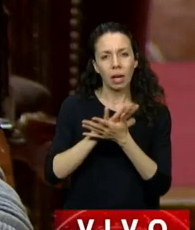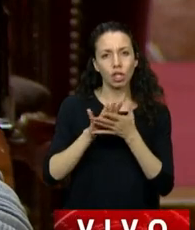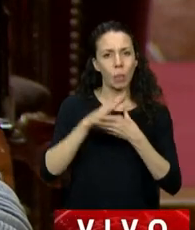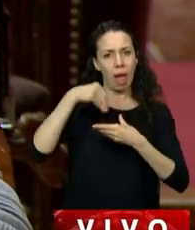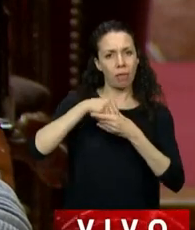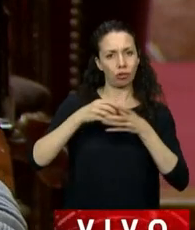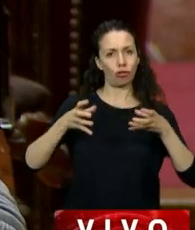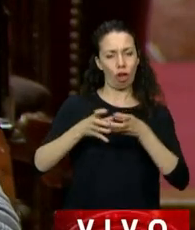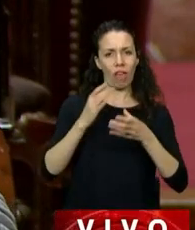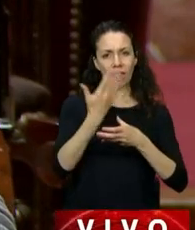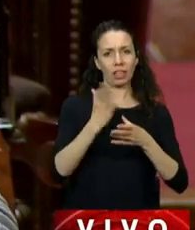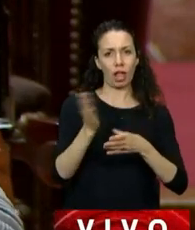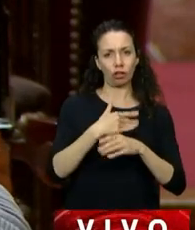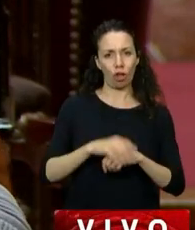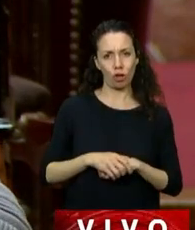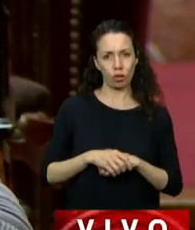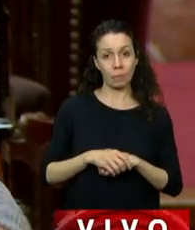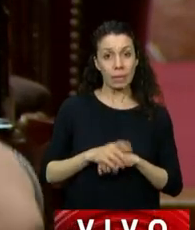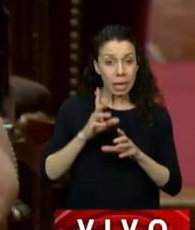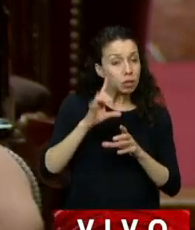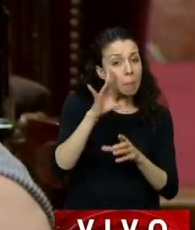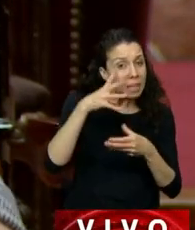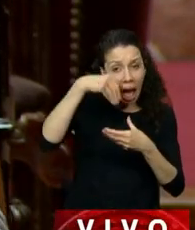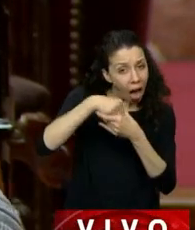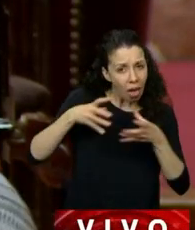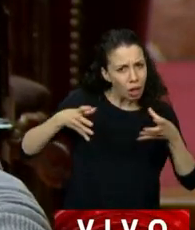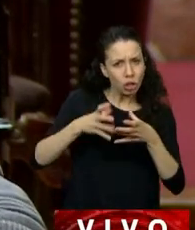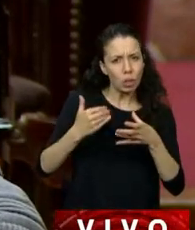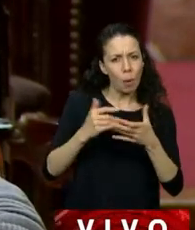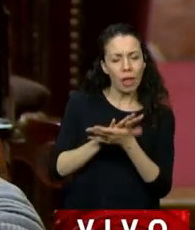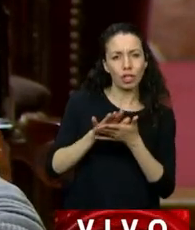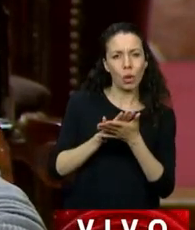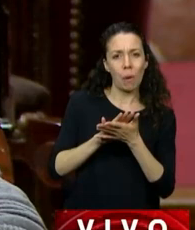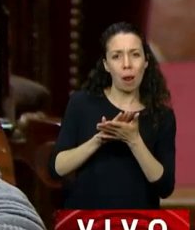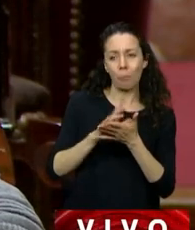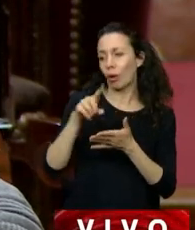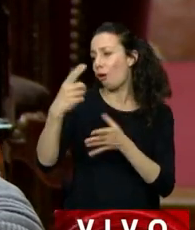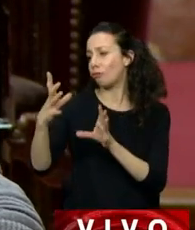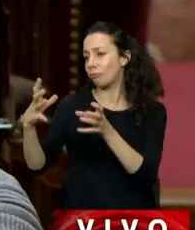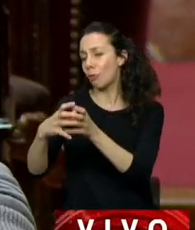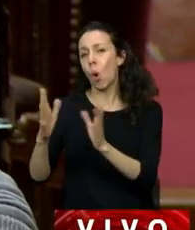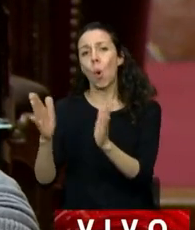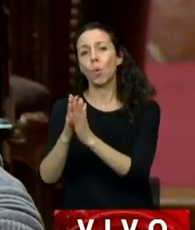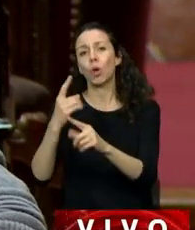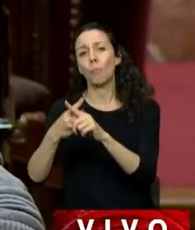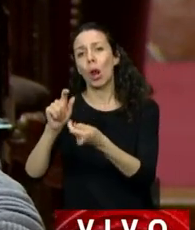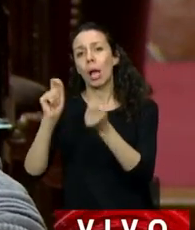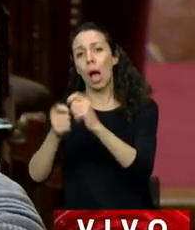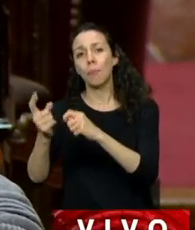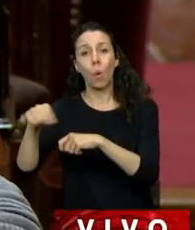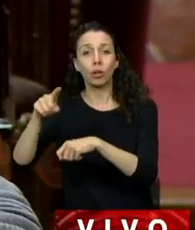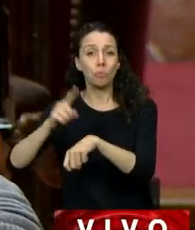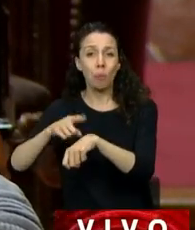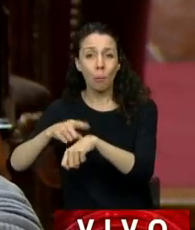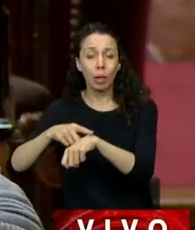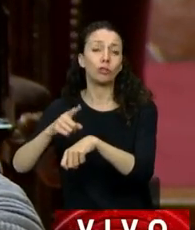Todos y que es en el Frente de Todos que se puede resolver, porque del otro lado, en Justos por el Cambio, están quienes cuando gobernaron duplicaron la cantidad